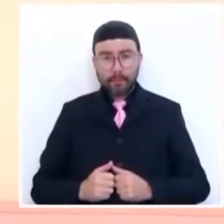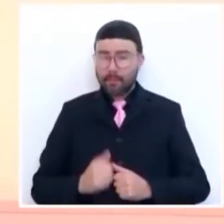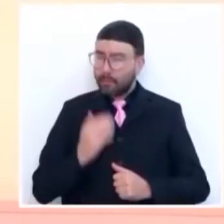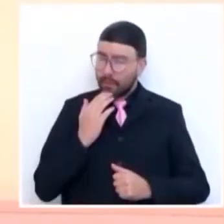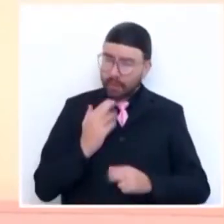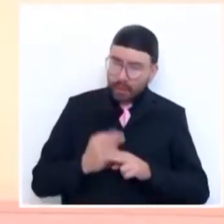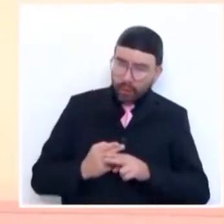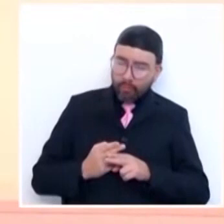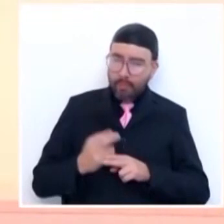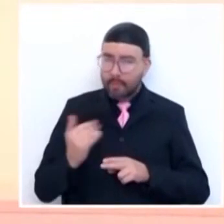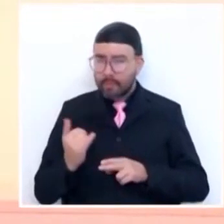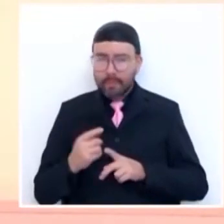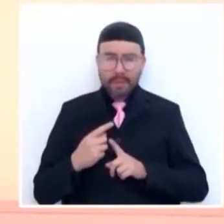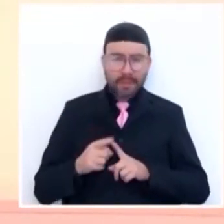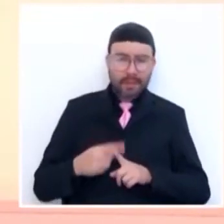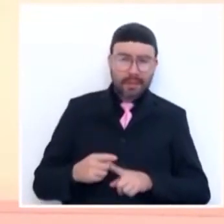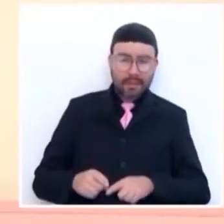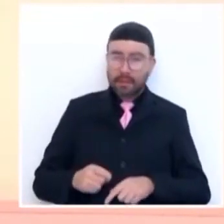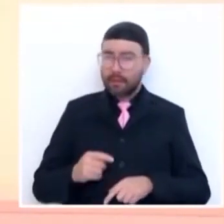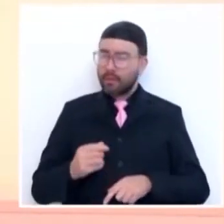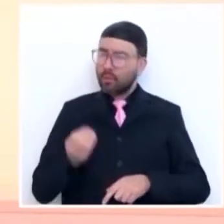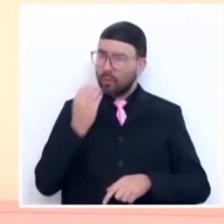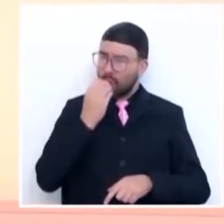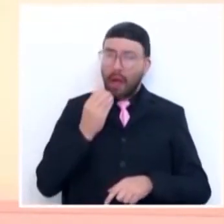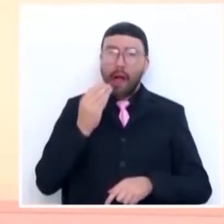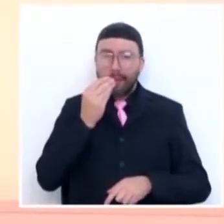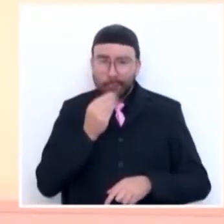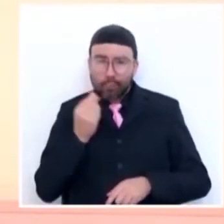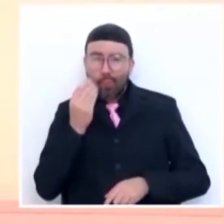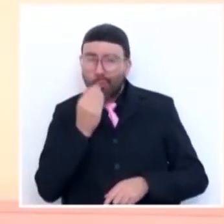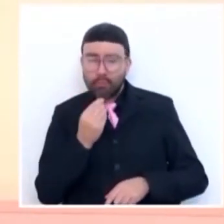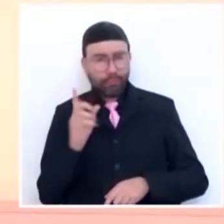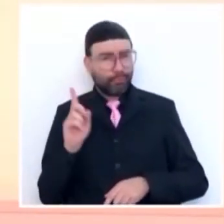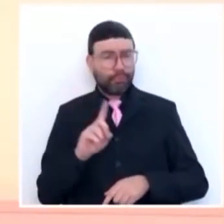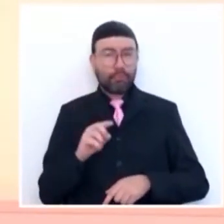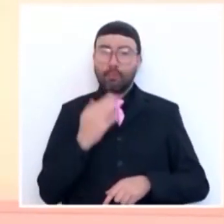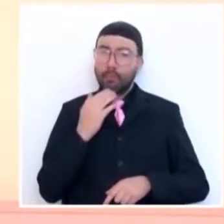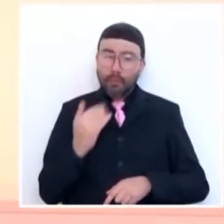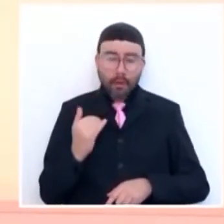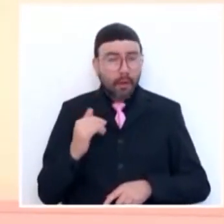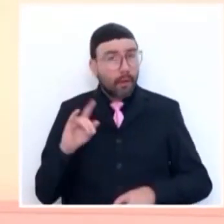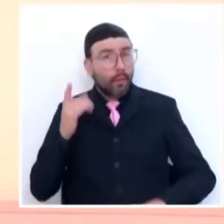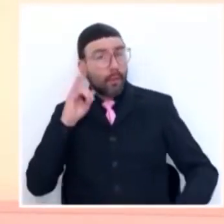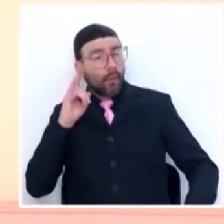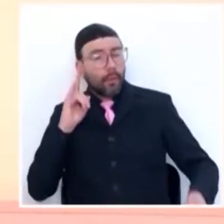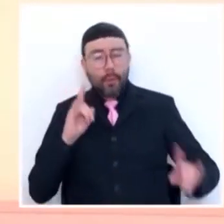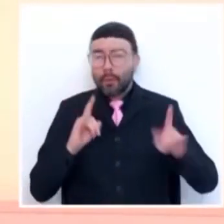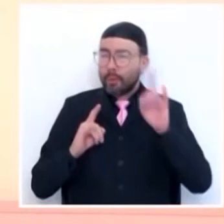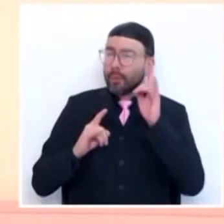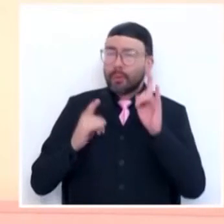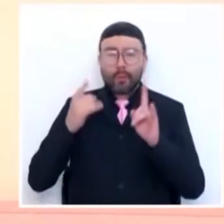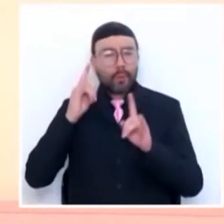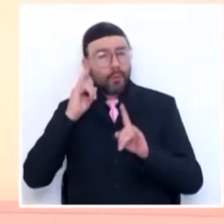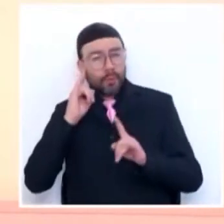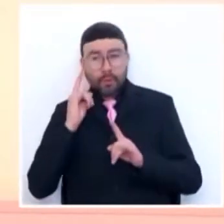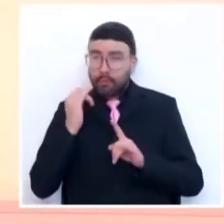Nombremos varios alimentos que no se mastican. Por ejemplo, el sonido es un alimento que no se